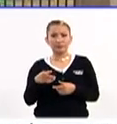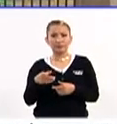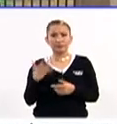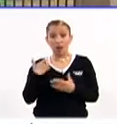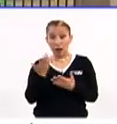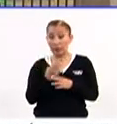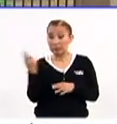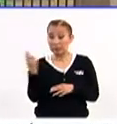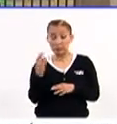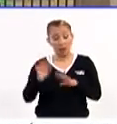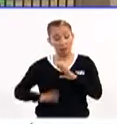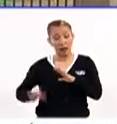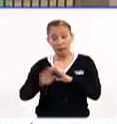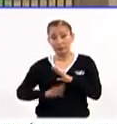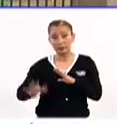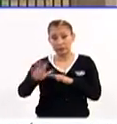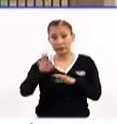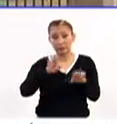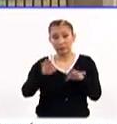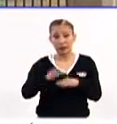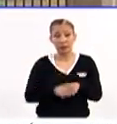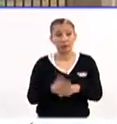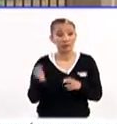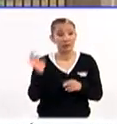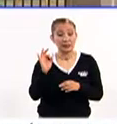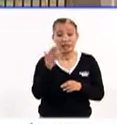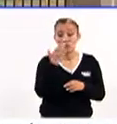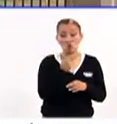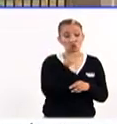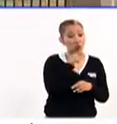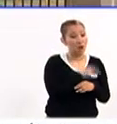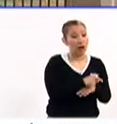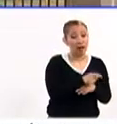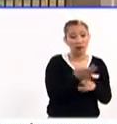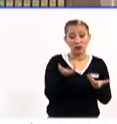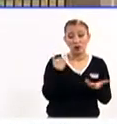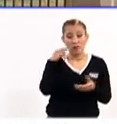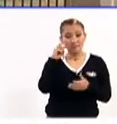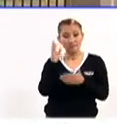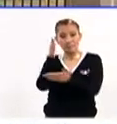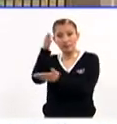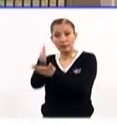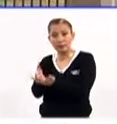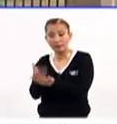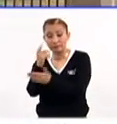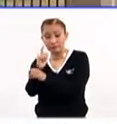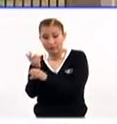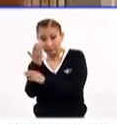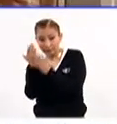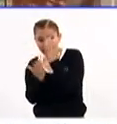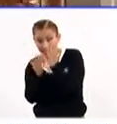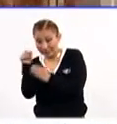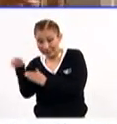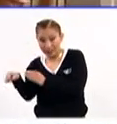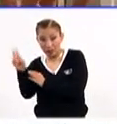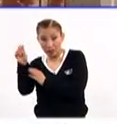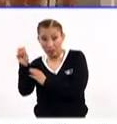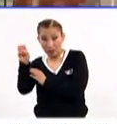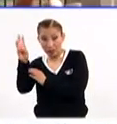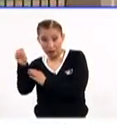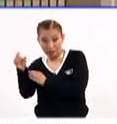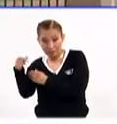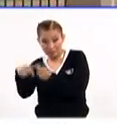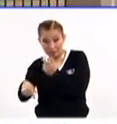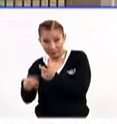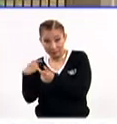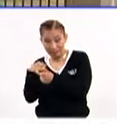pues imprescindibles en nuestro medio laboral. Quien no siguiera una carrera de esa